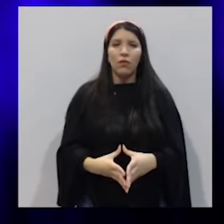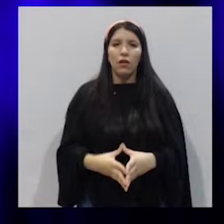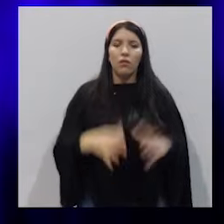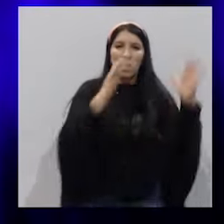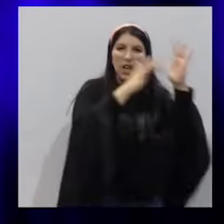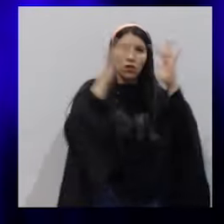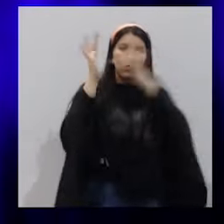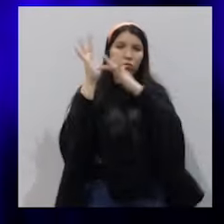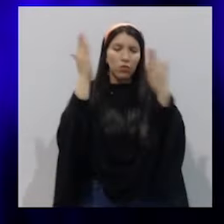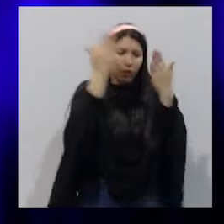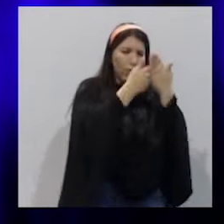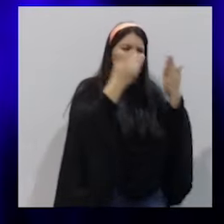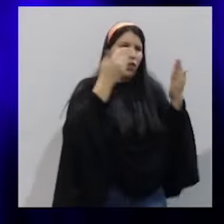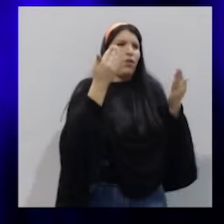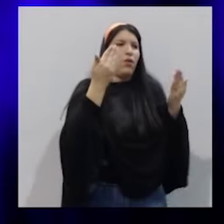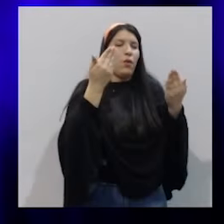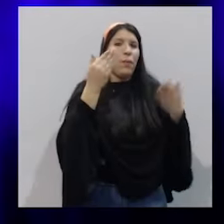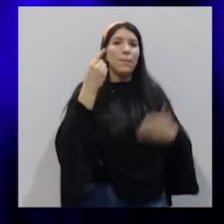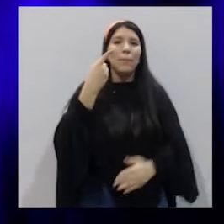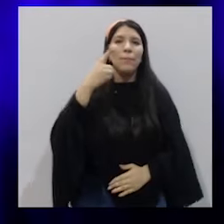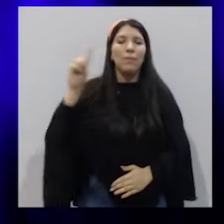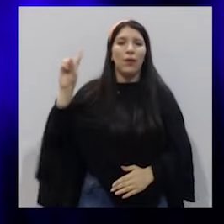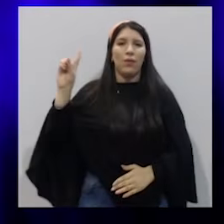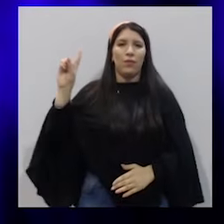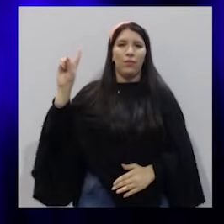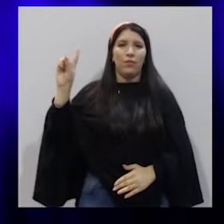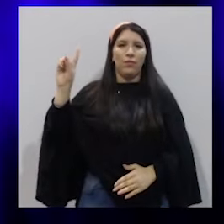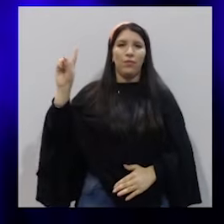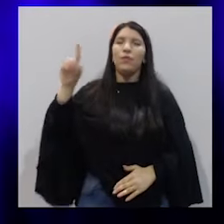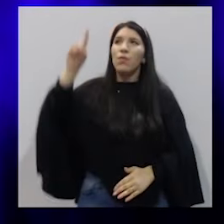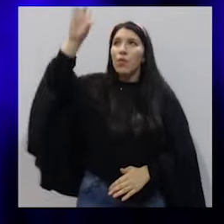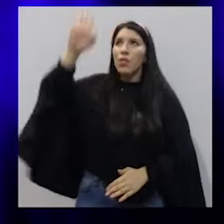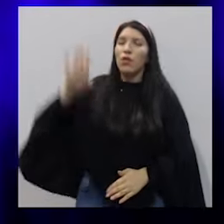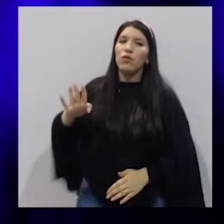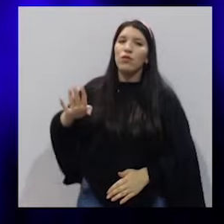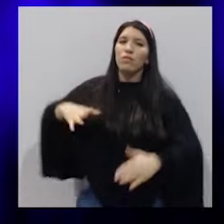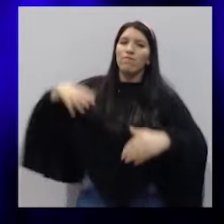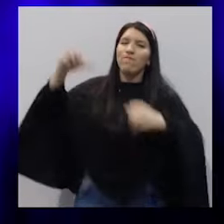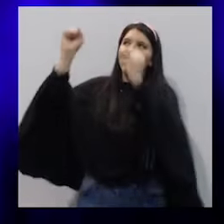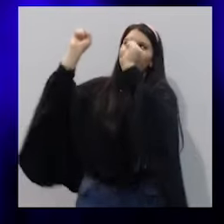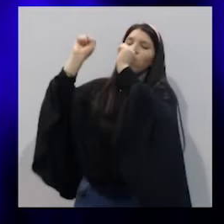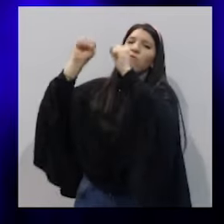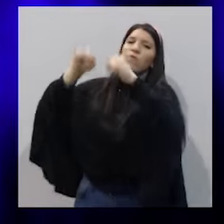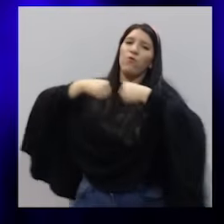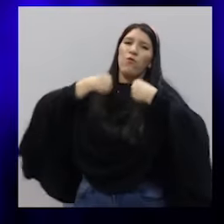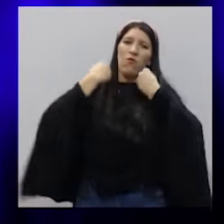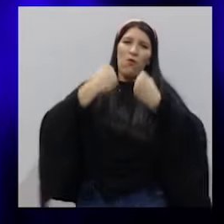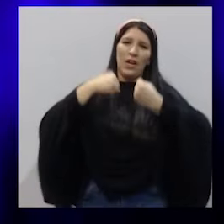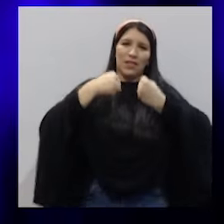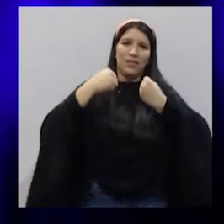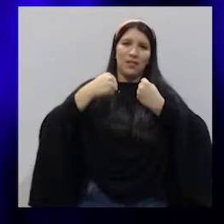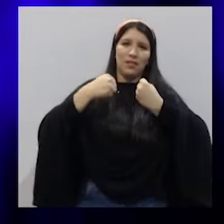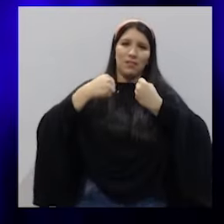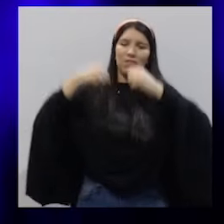atrevió con jesús cuanto más con nosotros esa era enseñanza pero si jesús venció él nos dice